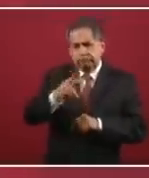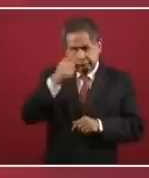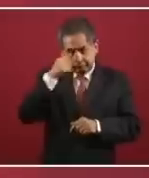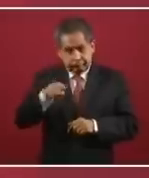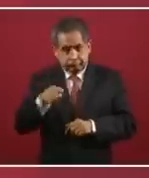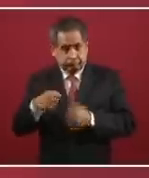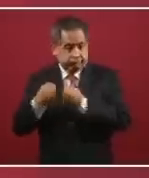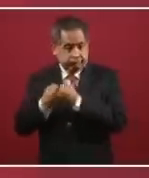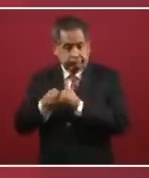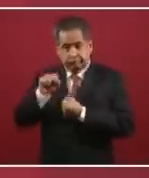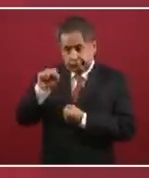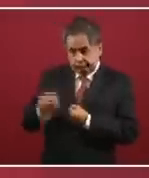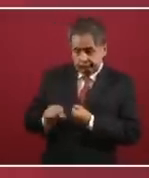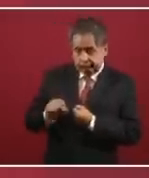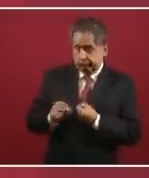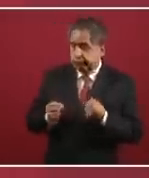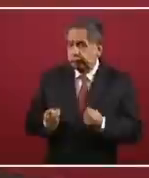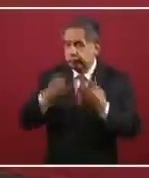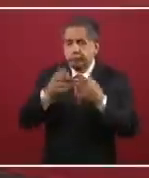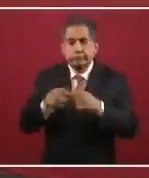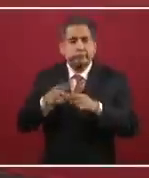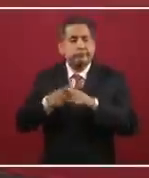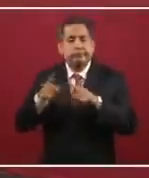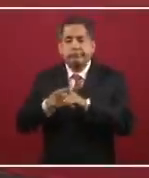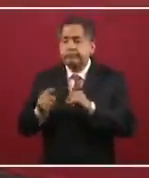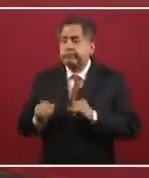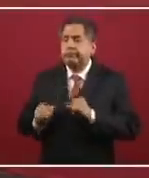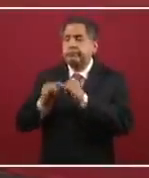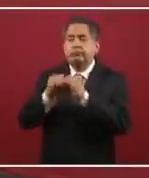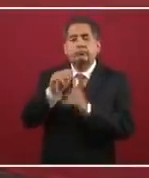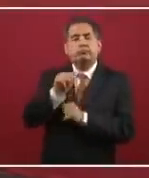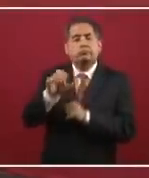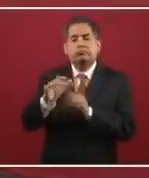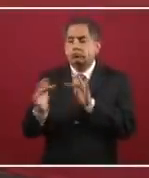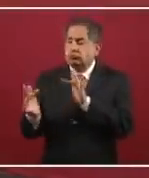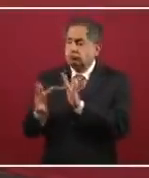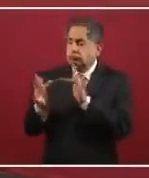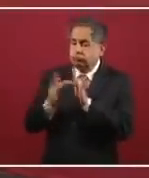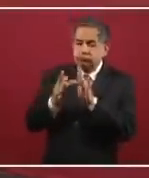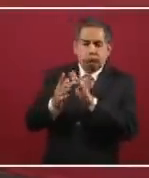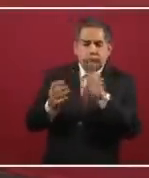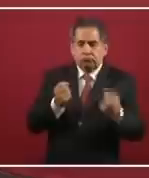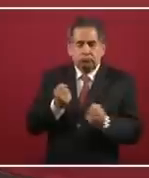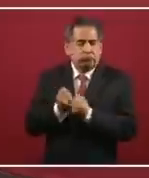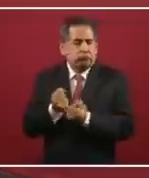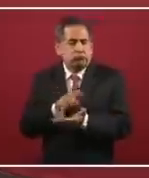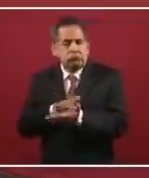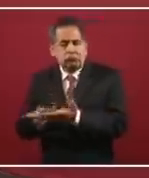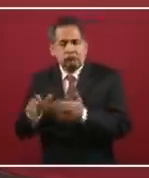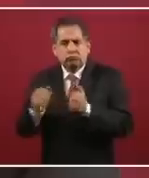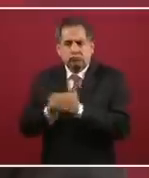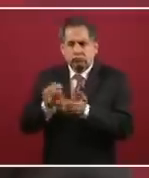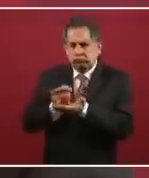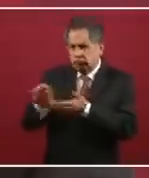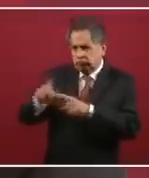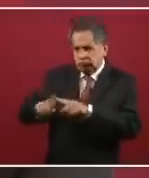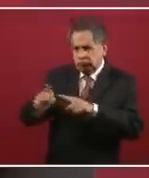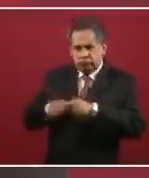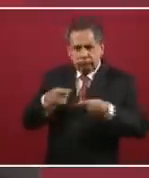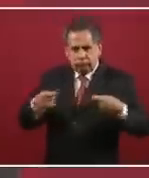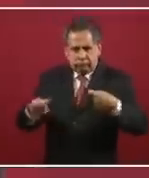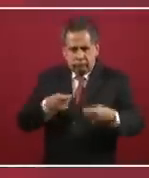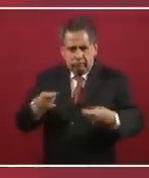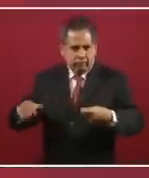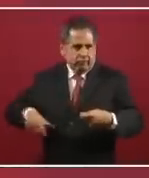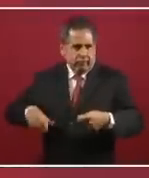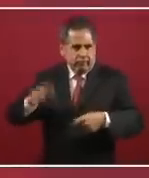la frontera sur de las instituciones de la sociedad civil que estamos respaldando con fondos de diferente procedencia del gobierno